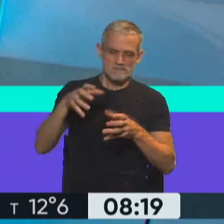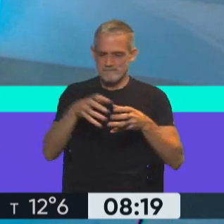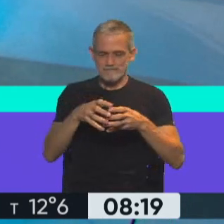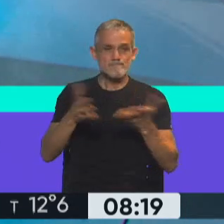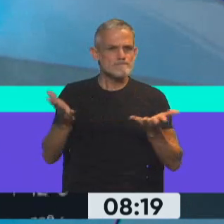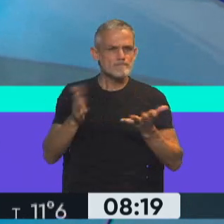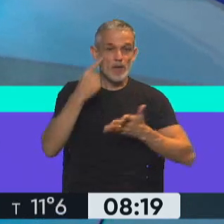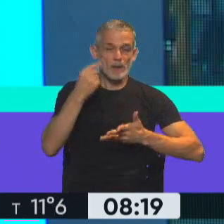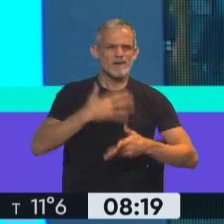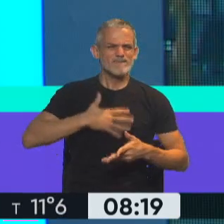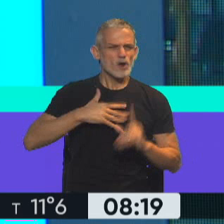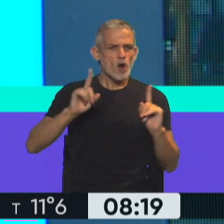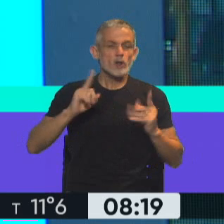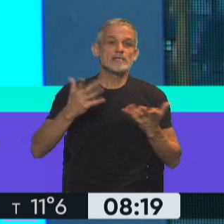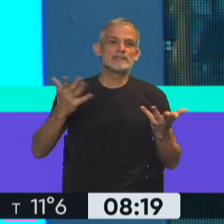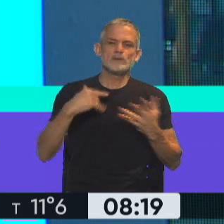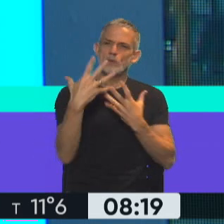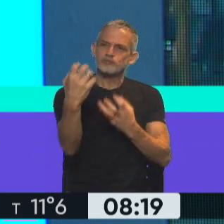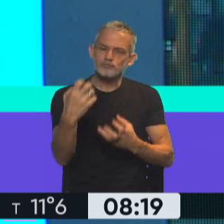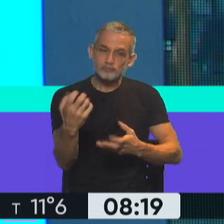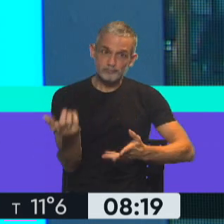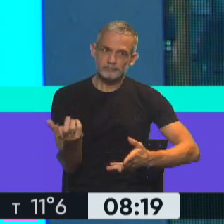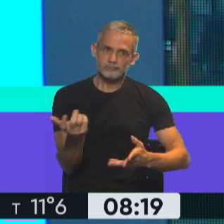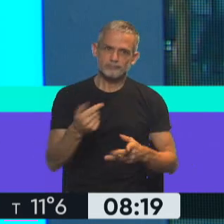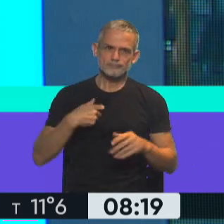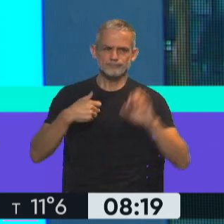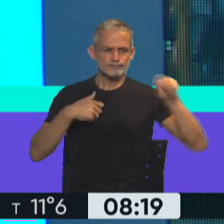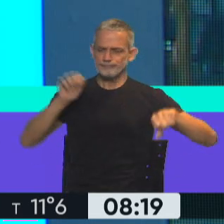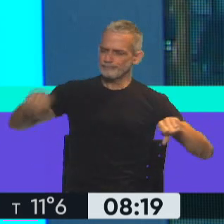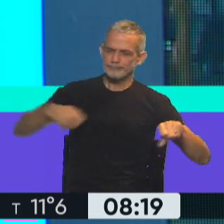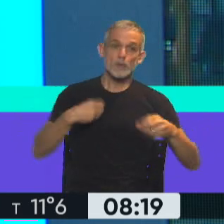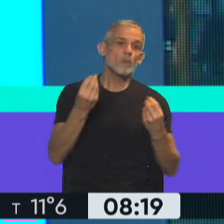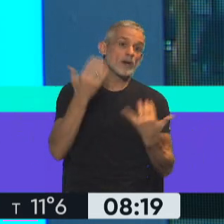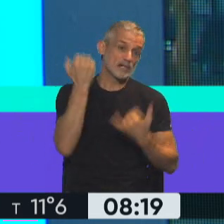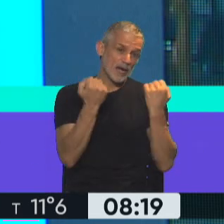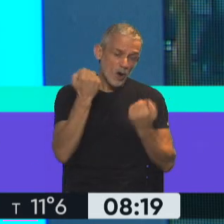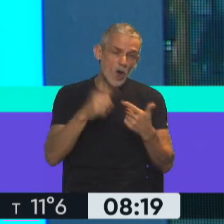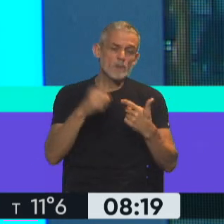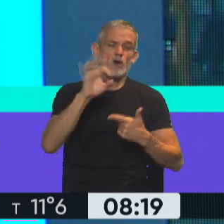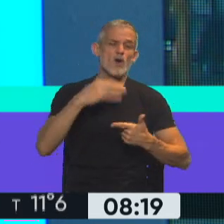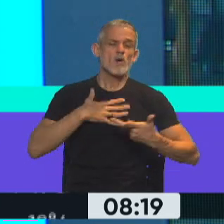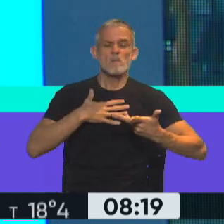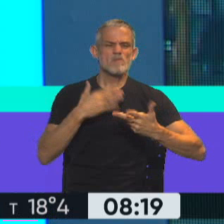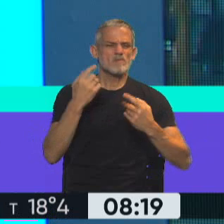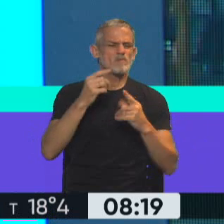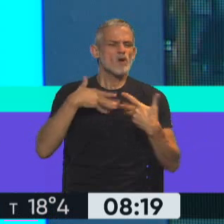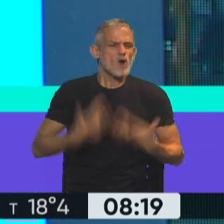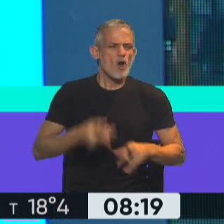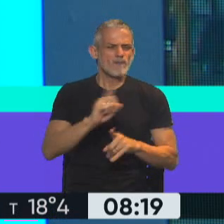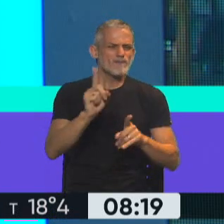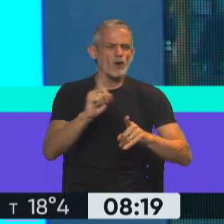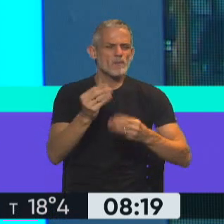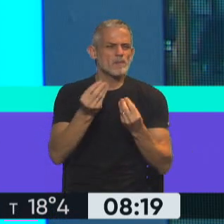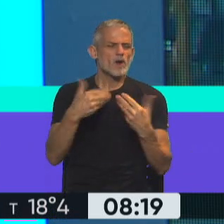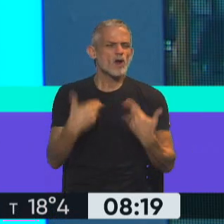hay que captar ese descontento, ¿no? Y creo que ese descontento puede ser económico, pero también puede ser un descontento en materia de lo que comúnmente